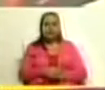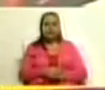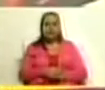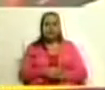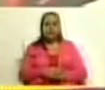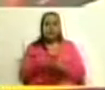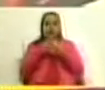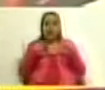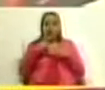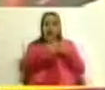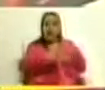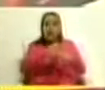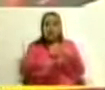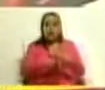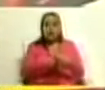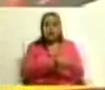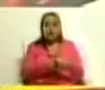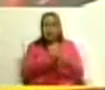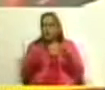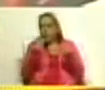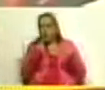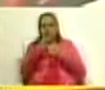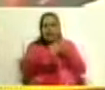una generación o varias generaciones.